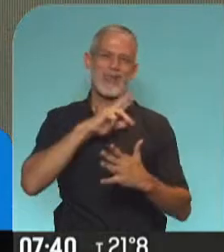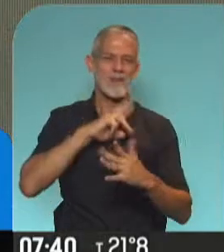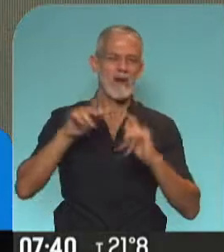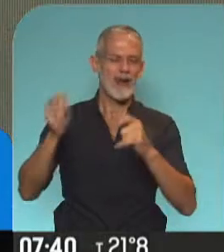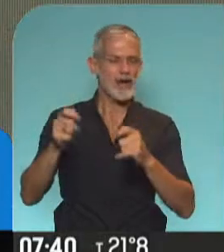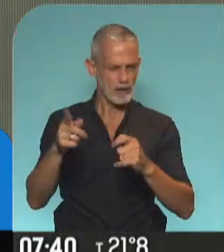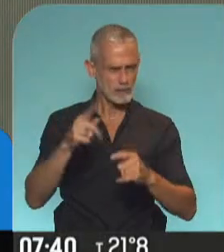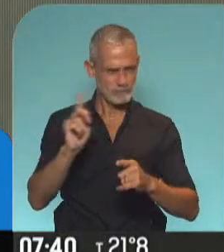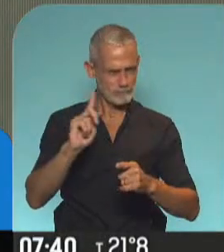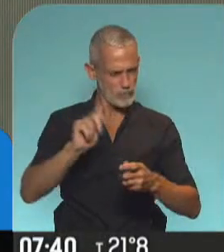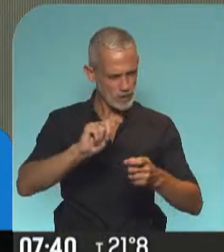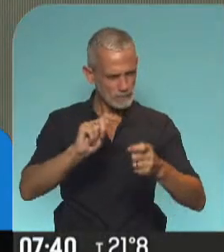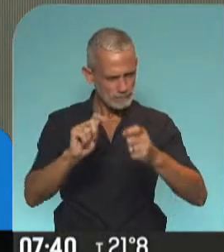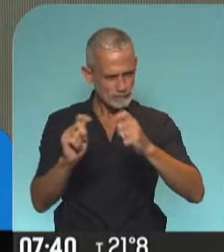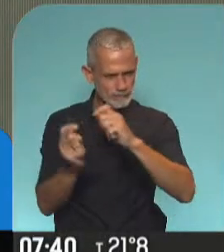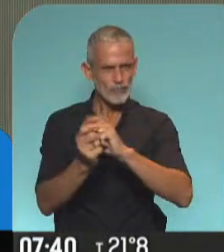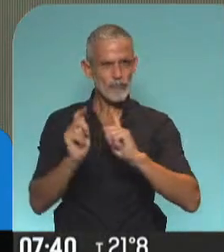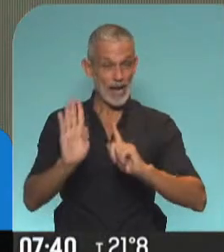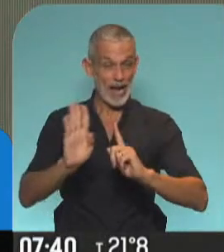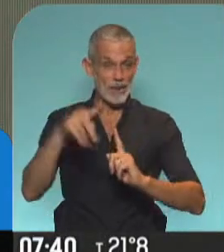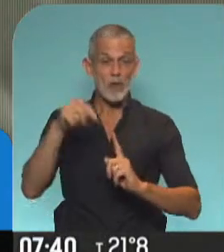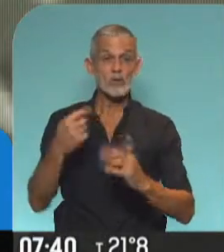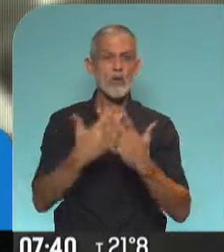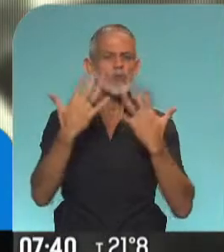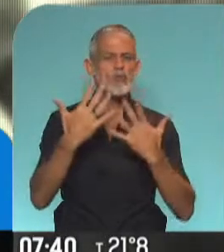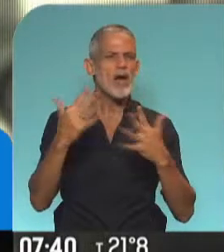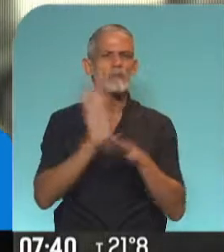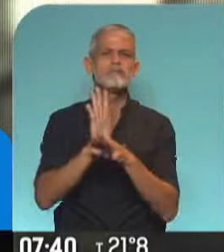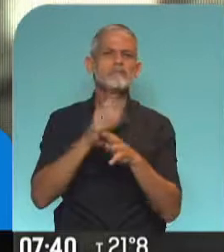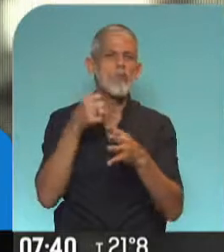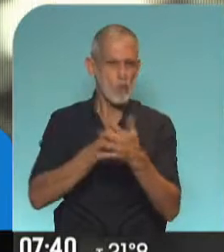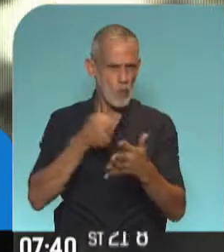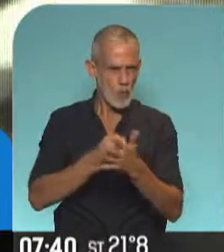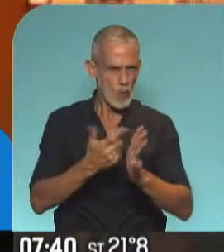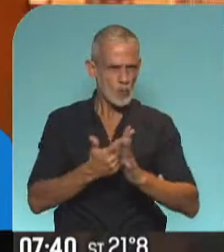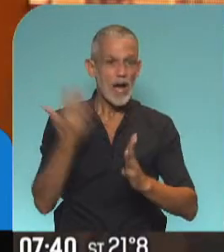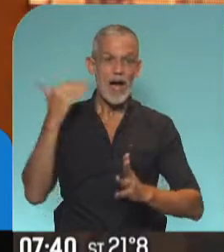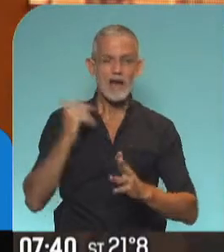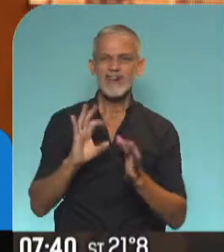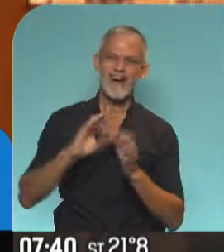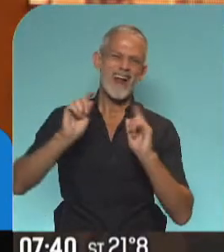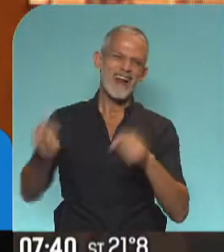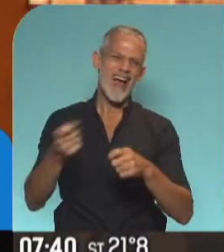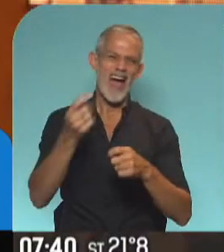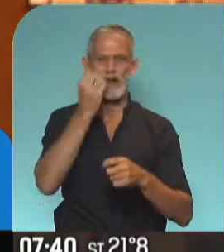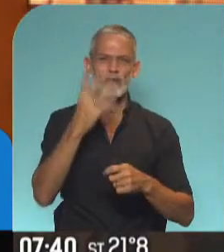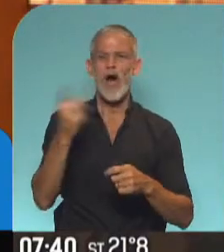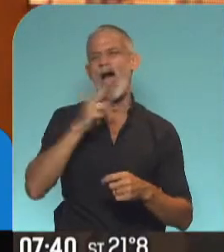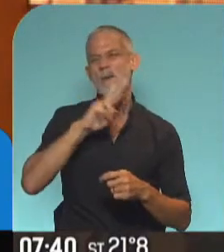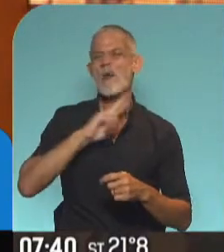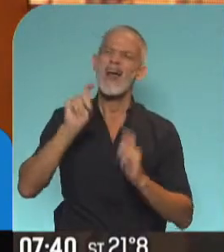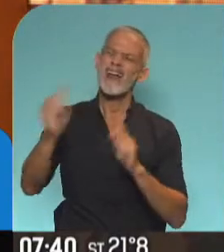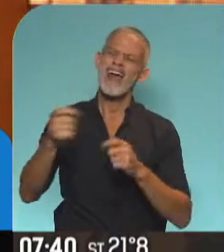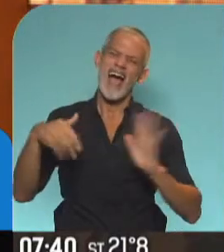fue transformando en lo que podemos decir es un día de lucha, un día claro, más vinculado a eso, al regalo por ser mujer, que